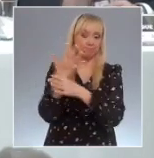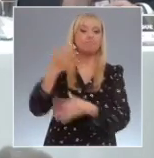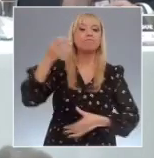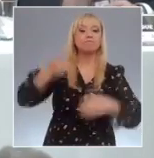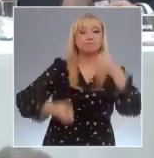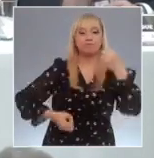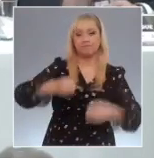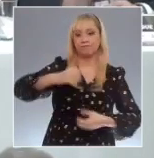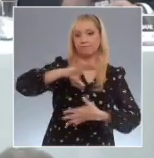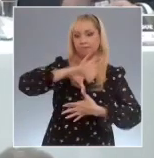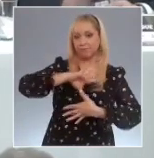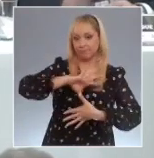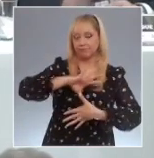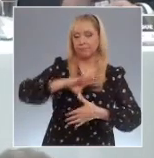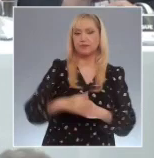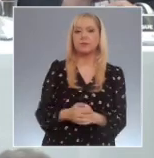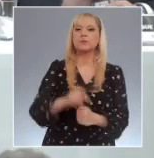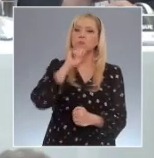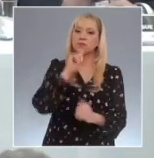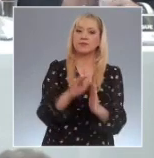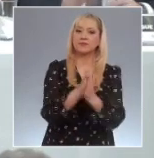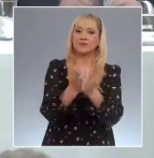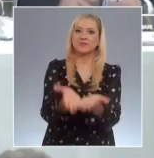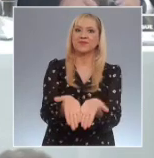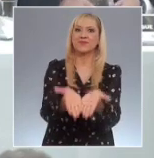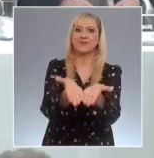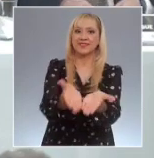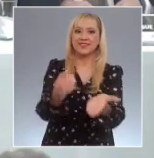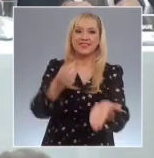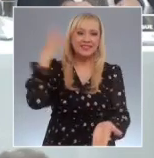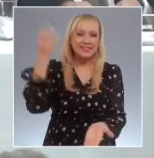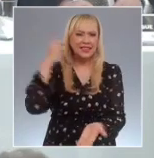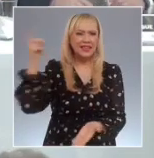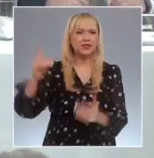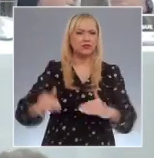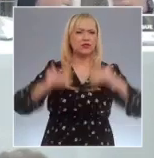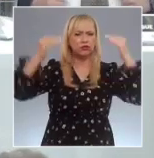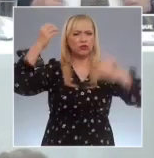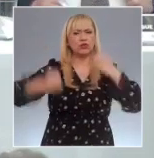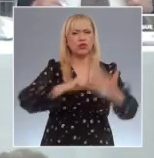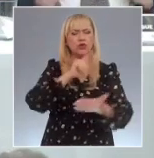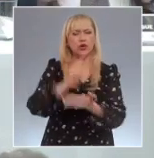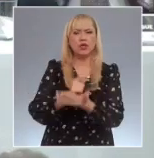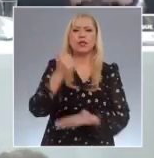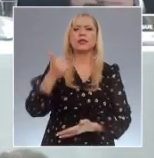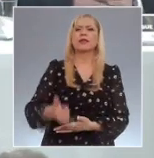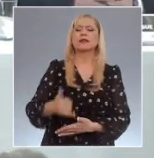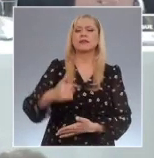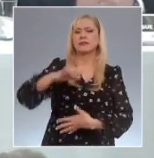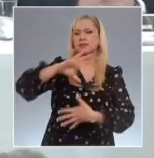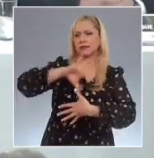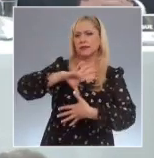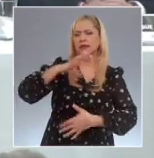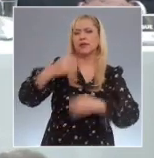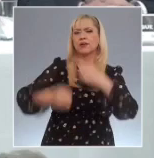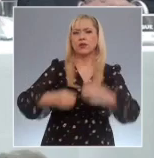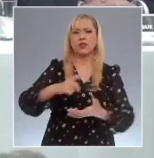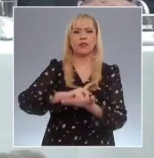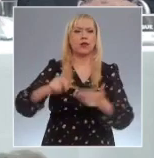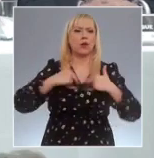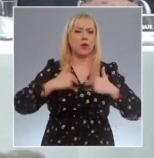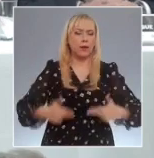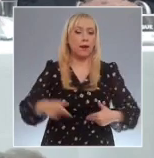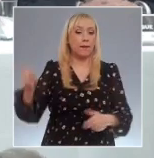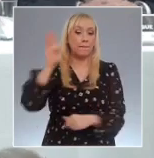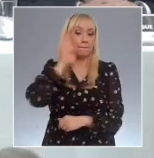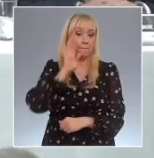de jurisprudencia editados por la Suprema Corte de Justicia de la Nación y la Corte Interamericana de Derechos Humanos. La ministra presidenta Norma